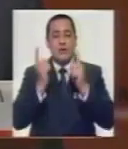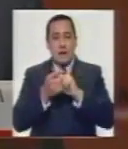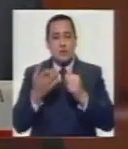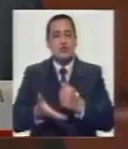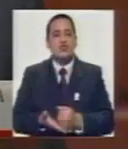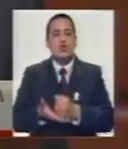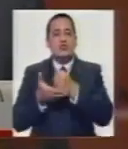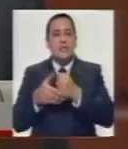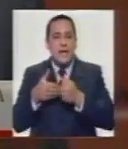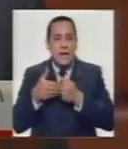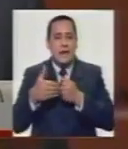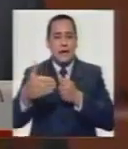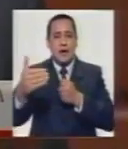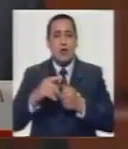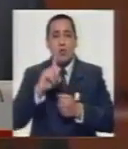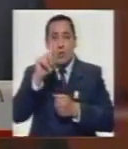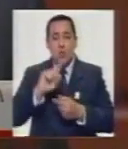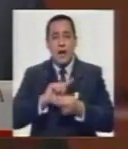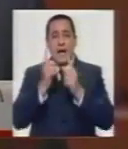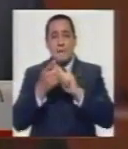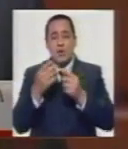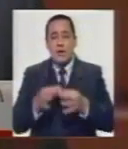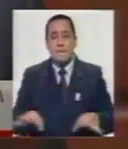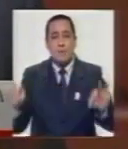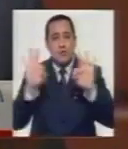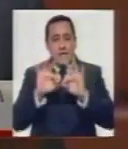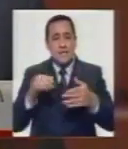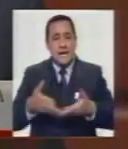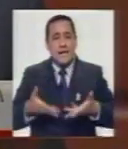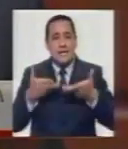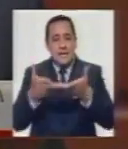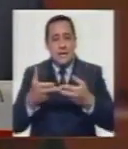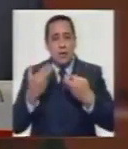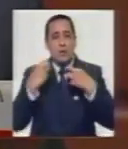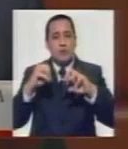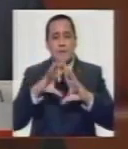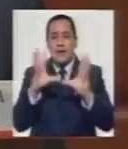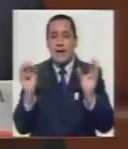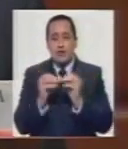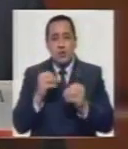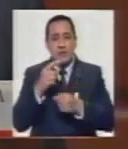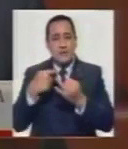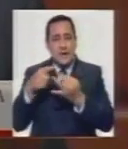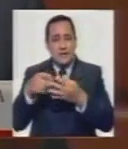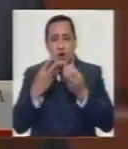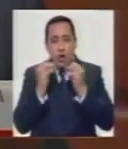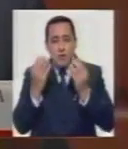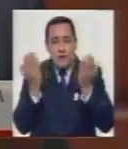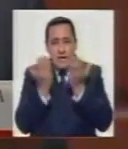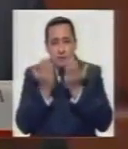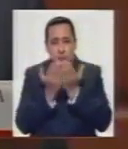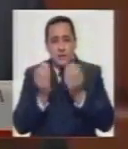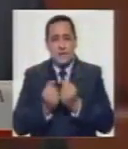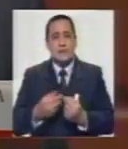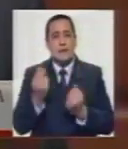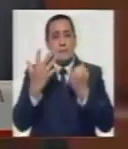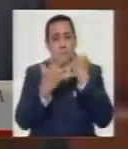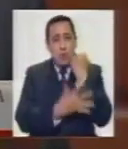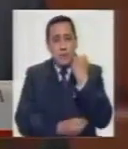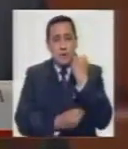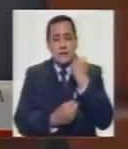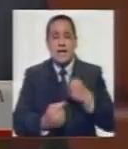sostenibles. Un cambio importante en la generación de oportunidades para nuestros estudiantes de menores